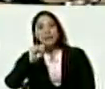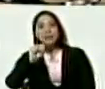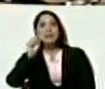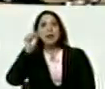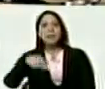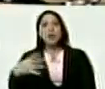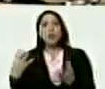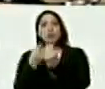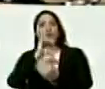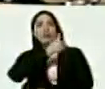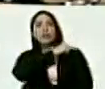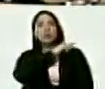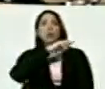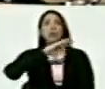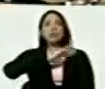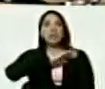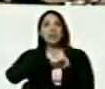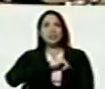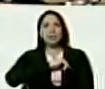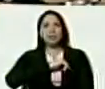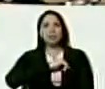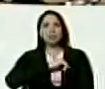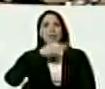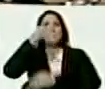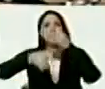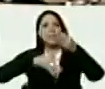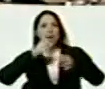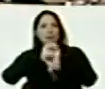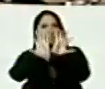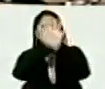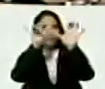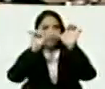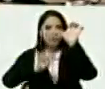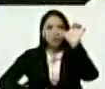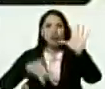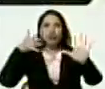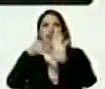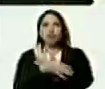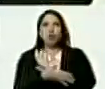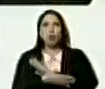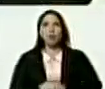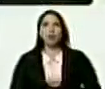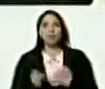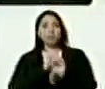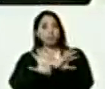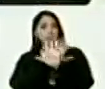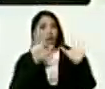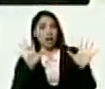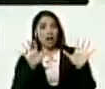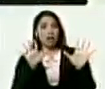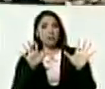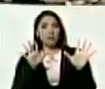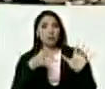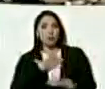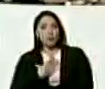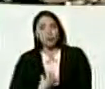conjunta, explicará en detalle sobre el esclarecimiento de este lamentable hecho